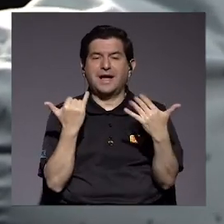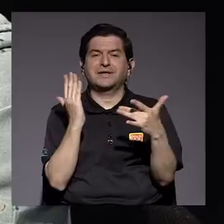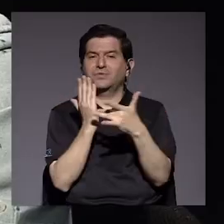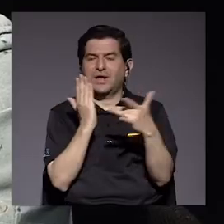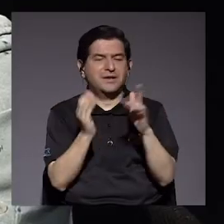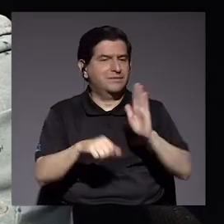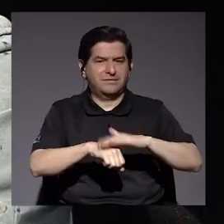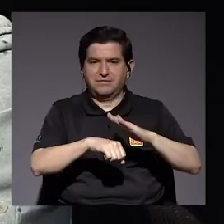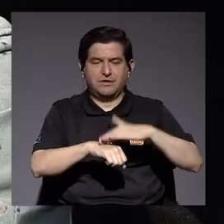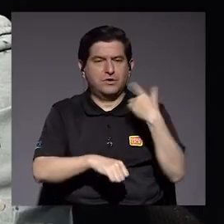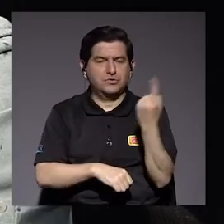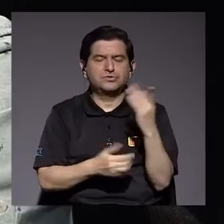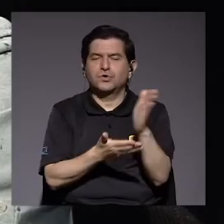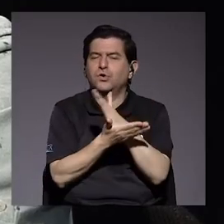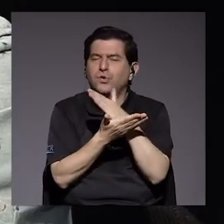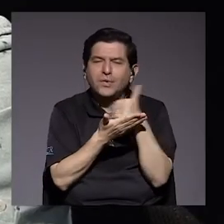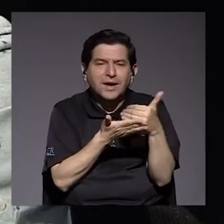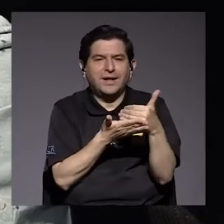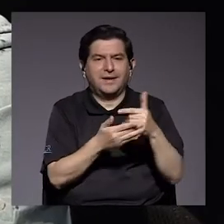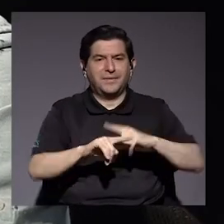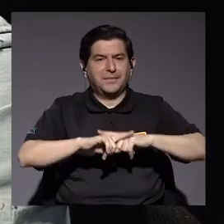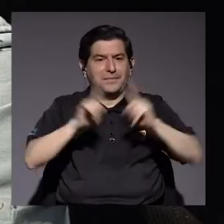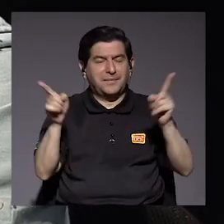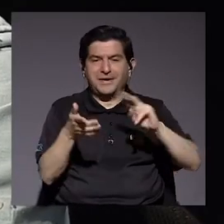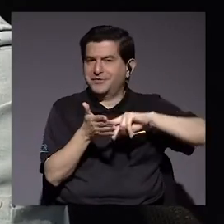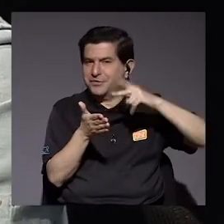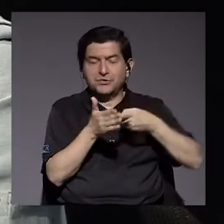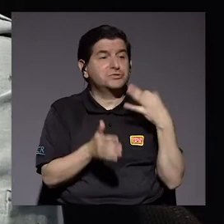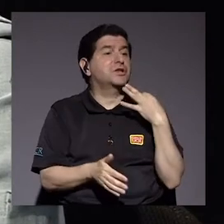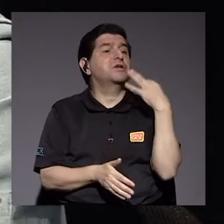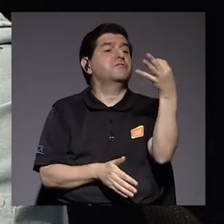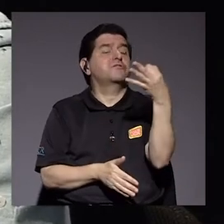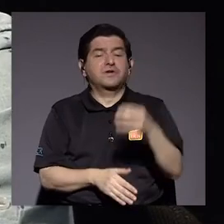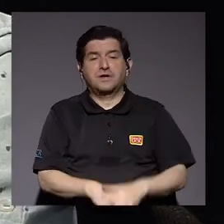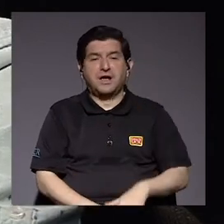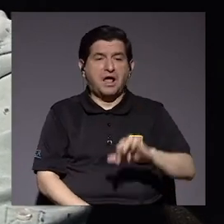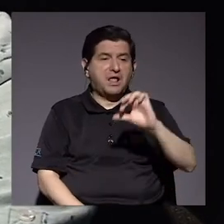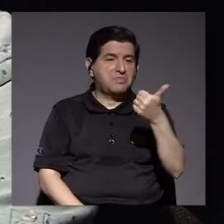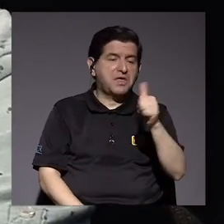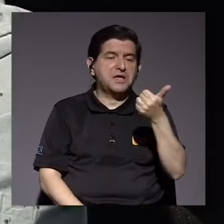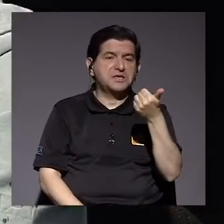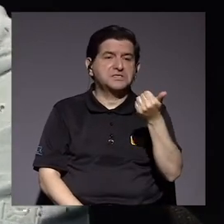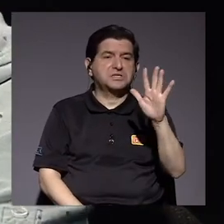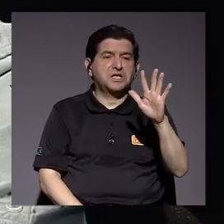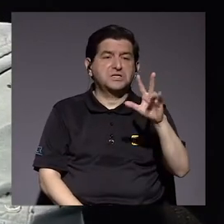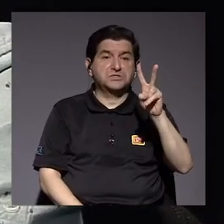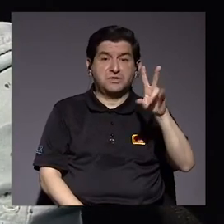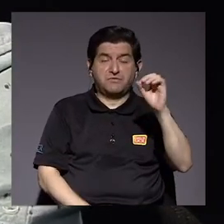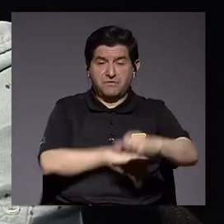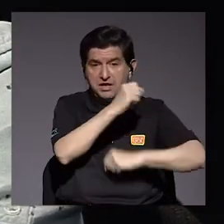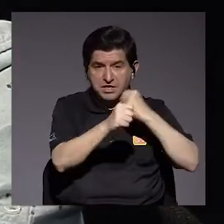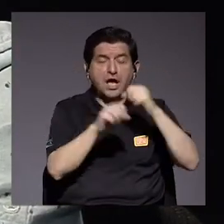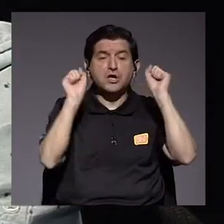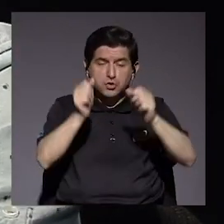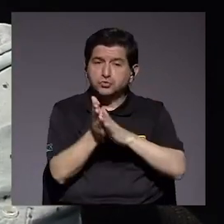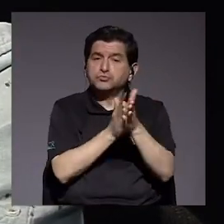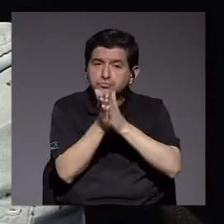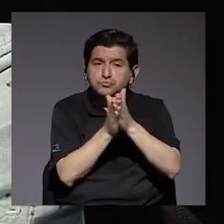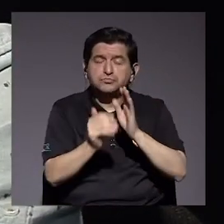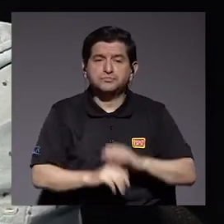permiten, solo en el caso de algunos. Pero eso no quiere decir que en un futuro cercano, 10, 15, 20 años, se le pueda echar